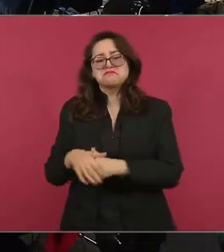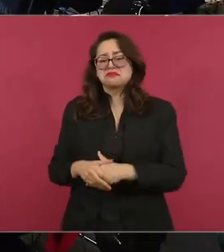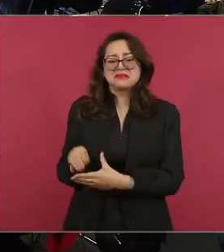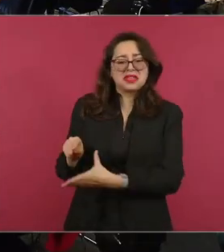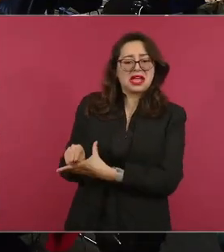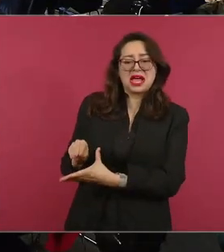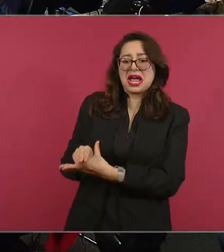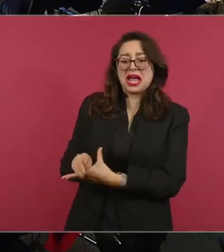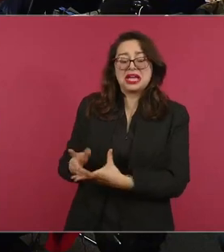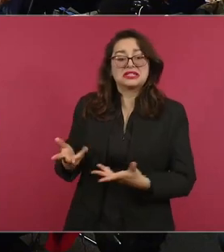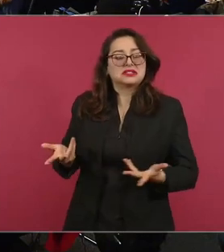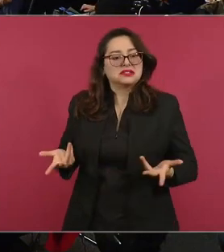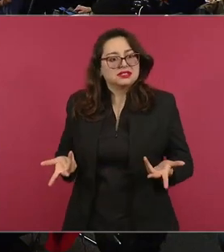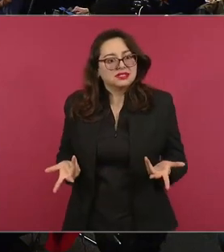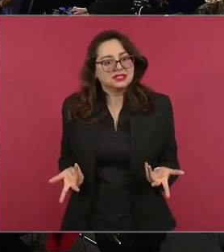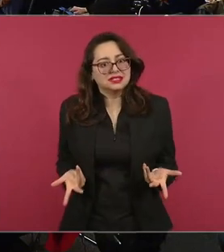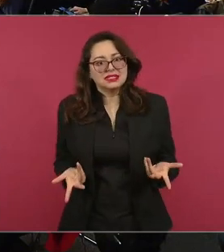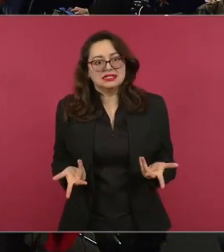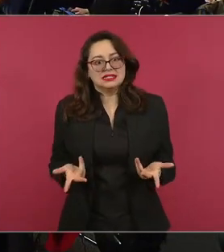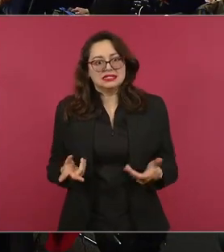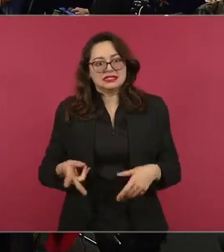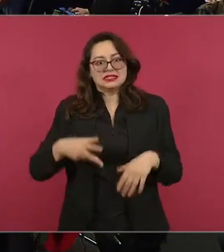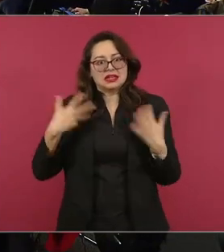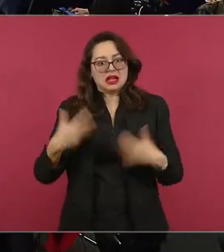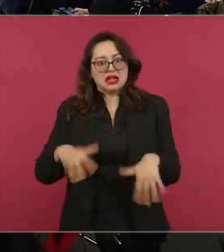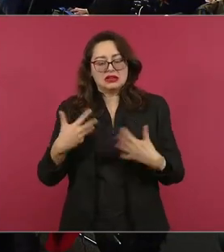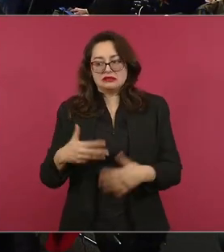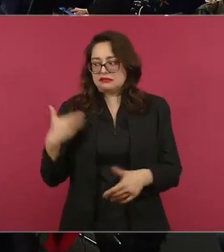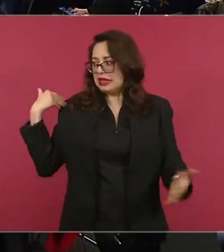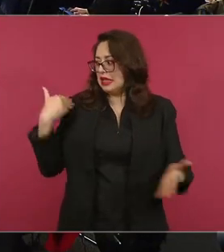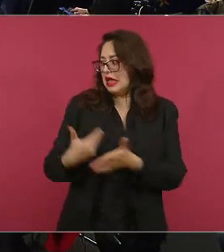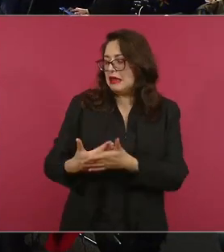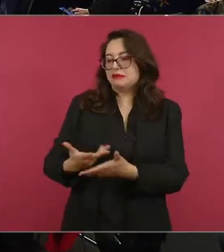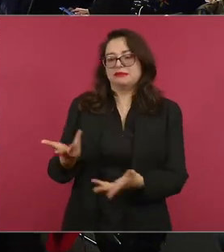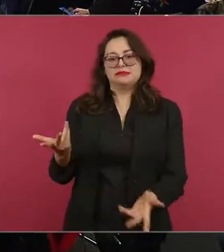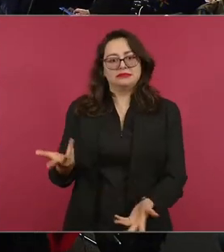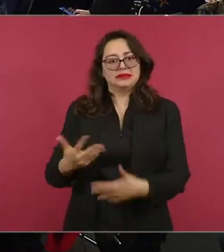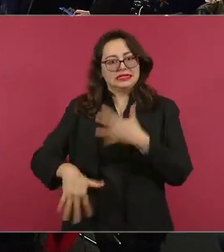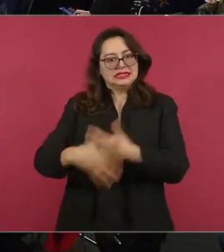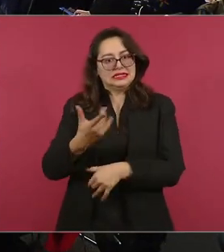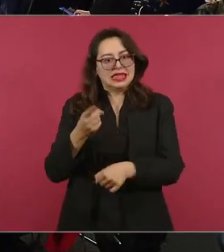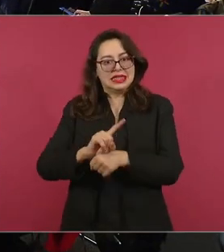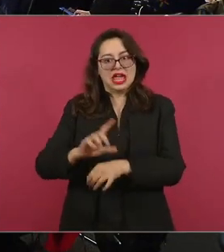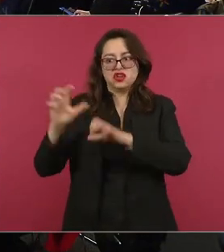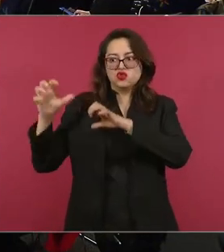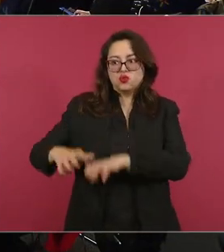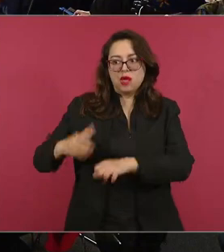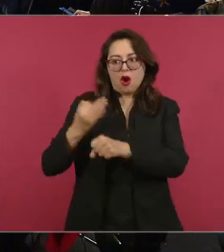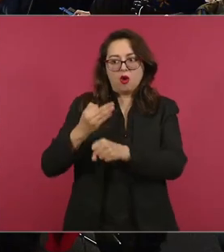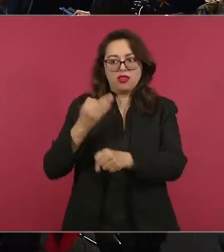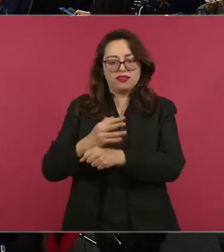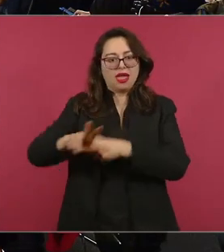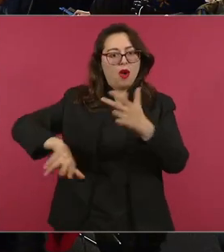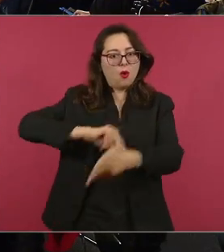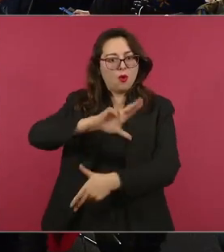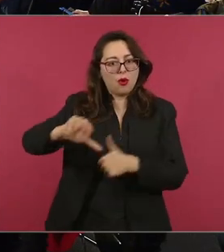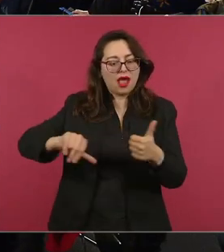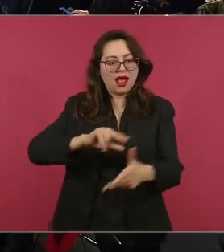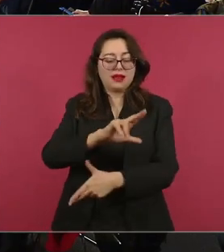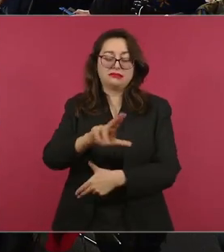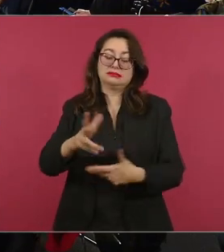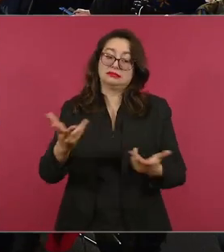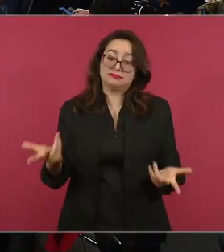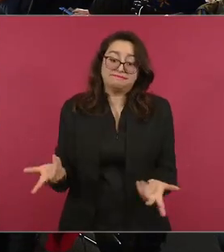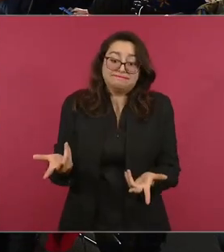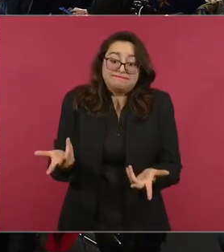lugar donde te digo, es pues la segunda embestida en menos de 15 días que dará aquí en Tecpan de